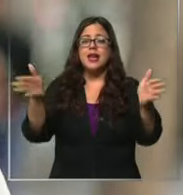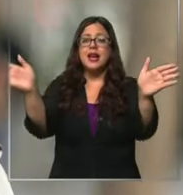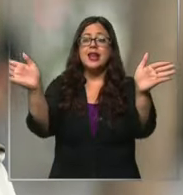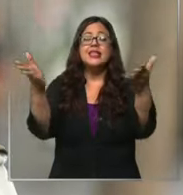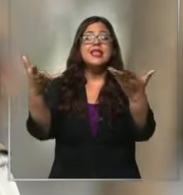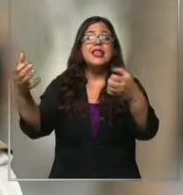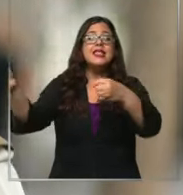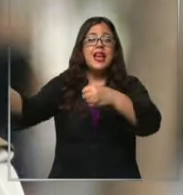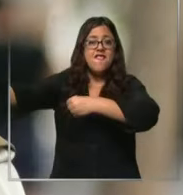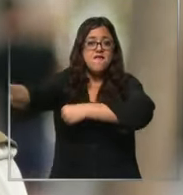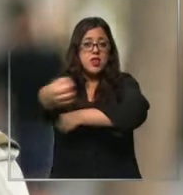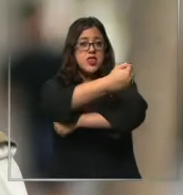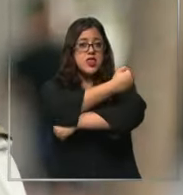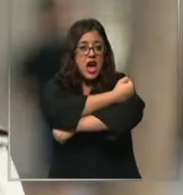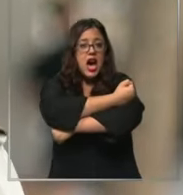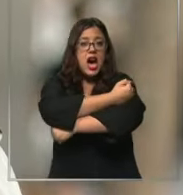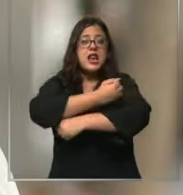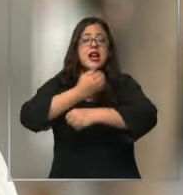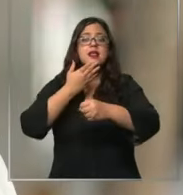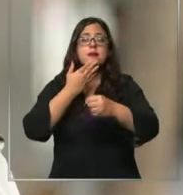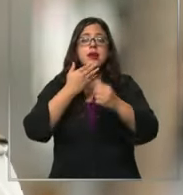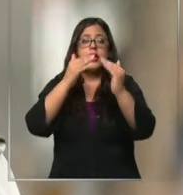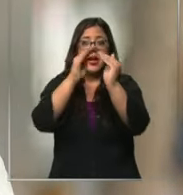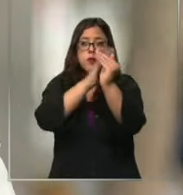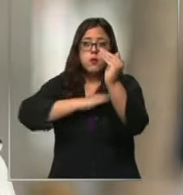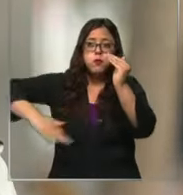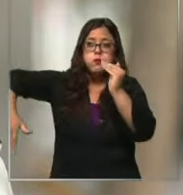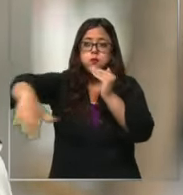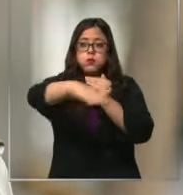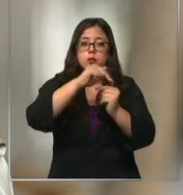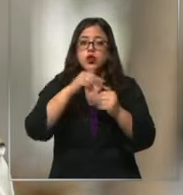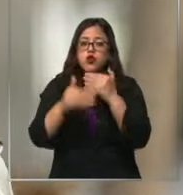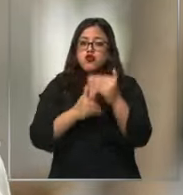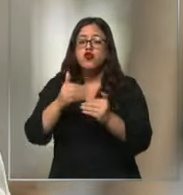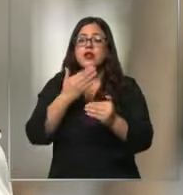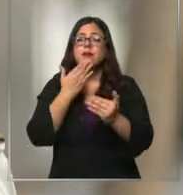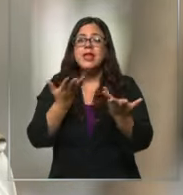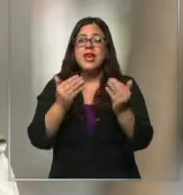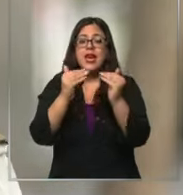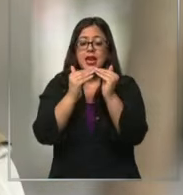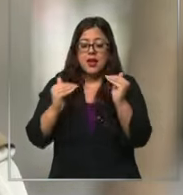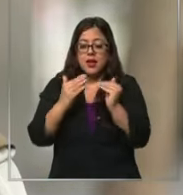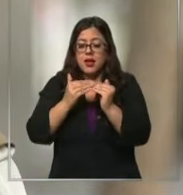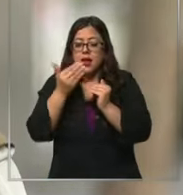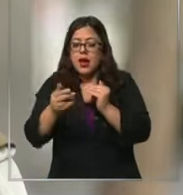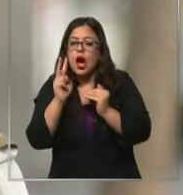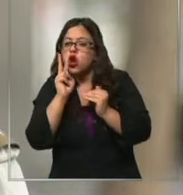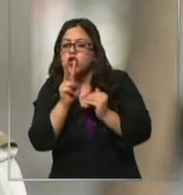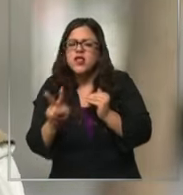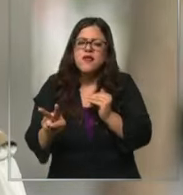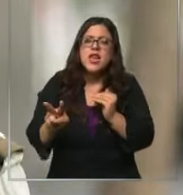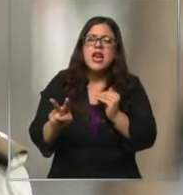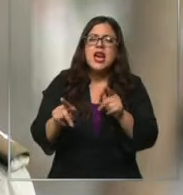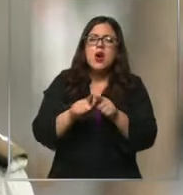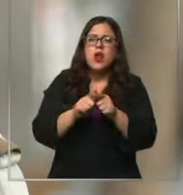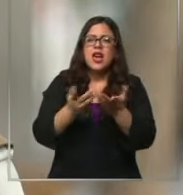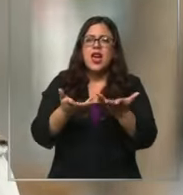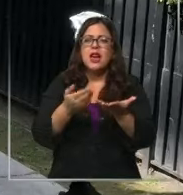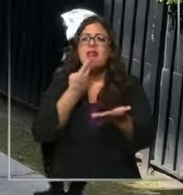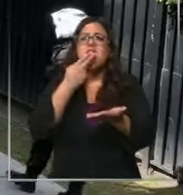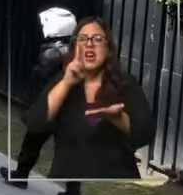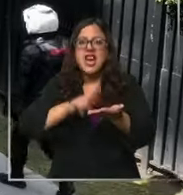cierre perimetral, que estos también estén funcionando y por supuesto que los antejardín no se note como con